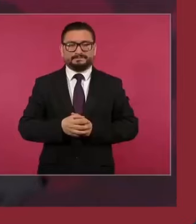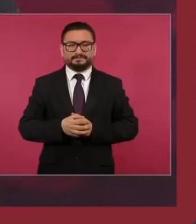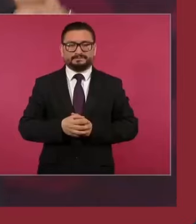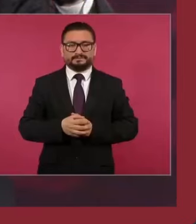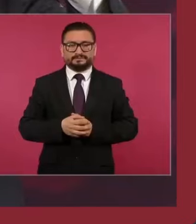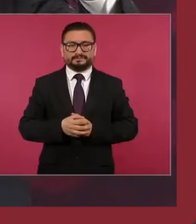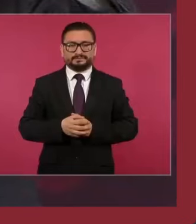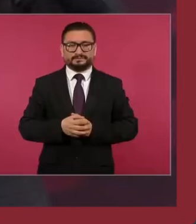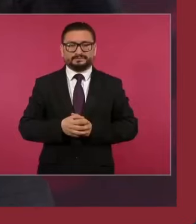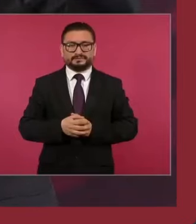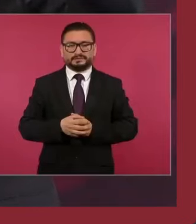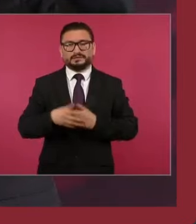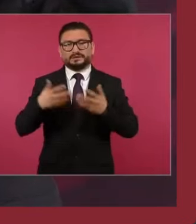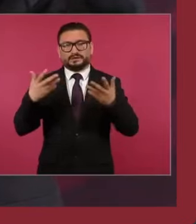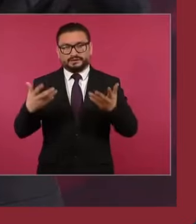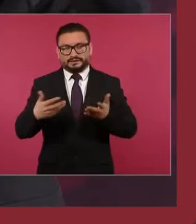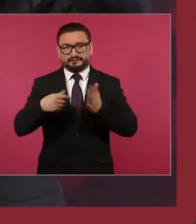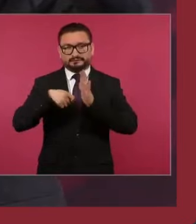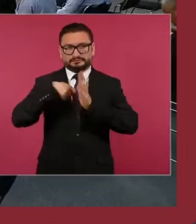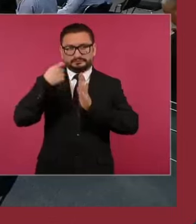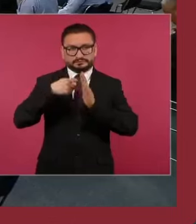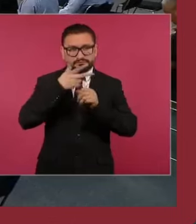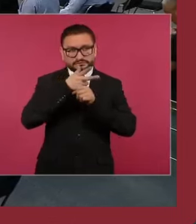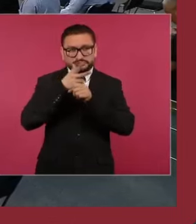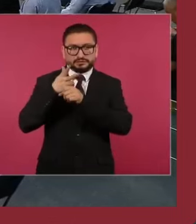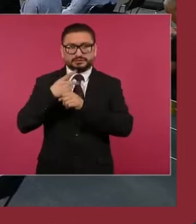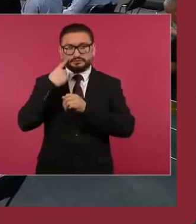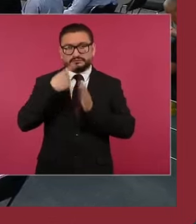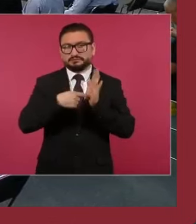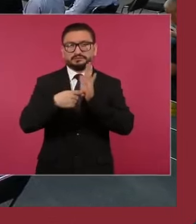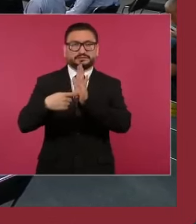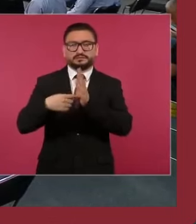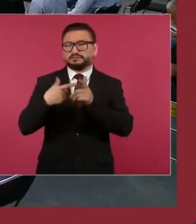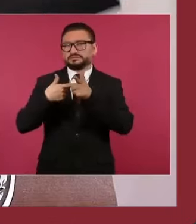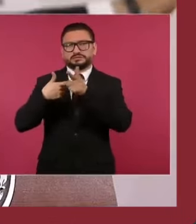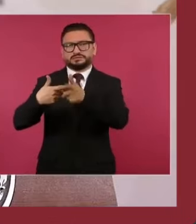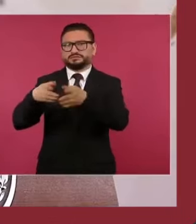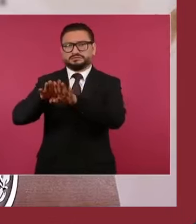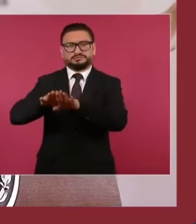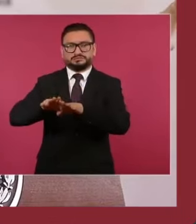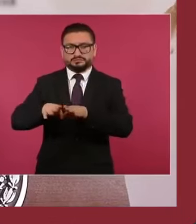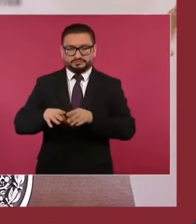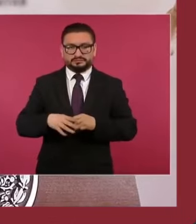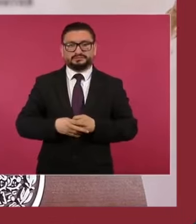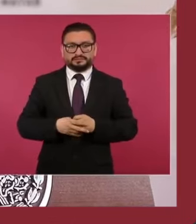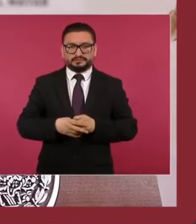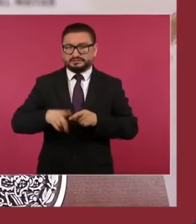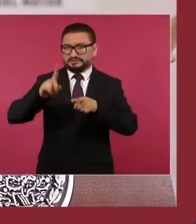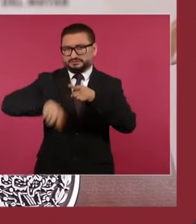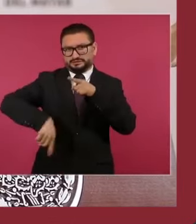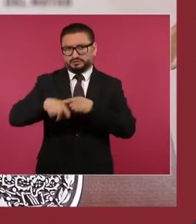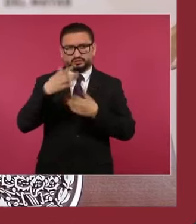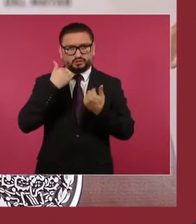Y pues va a continuar la clausura. No hay expropiación.